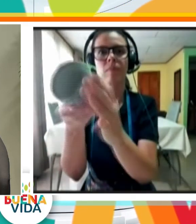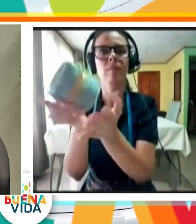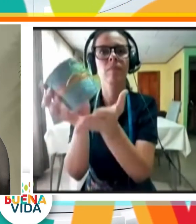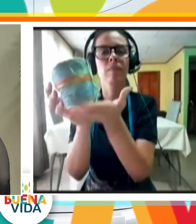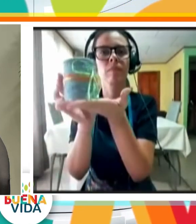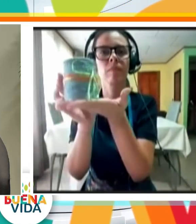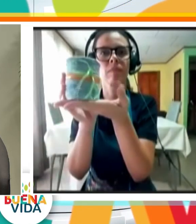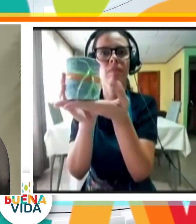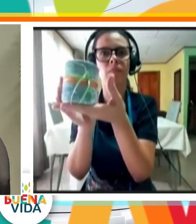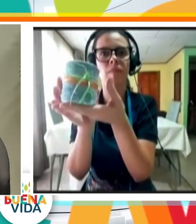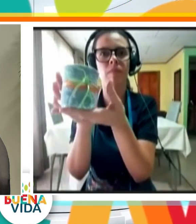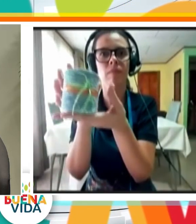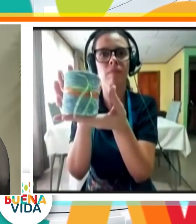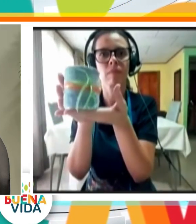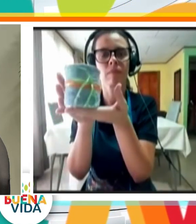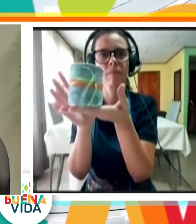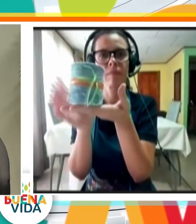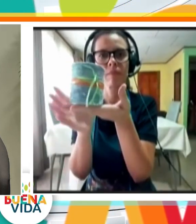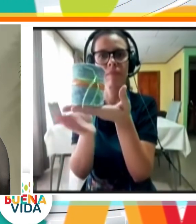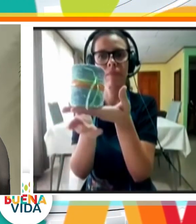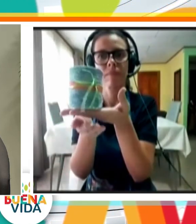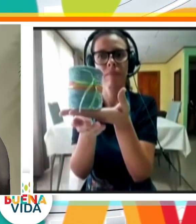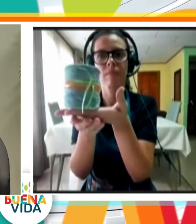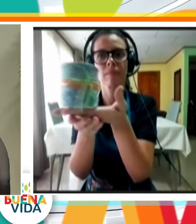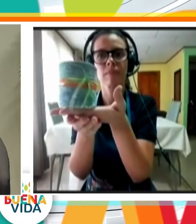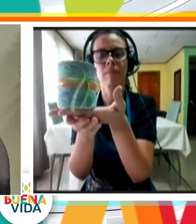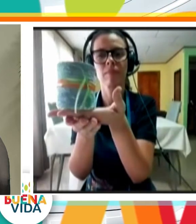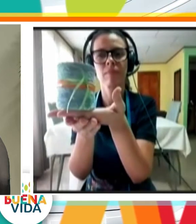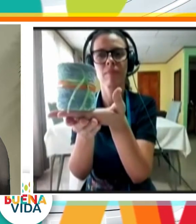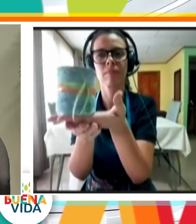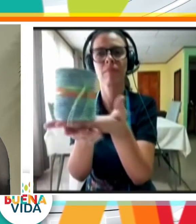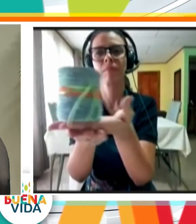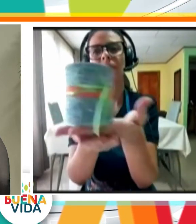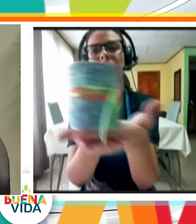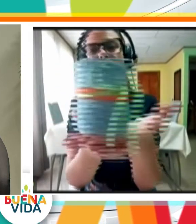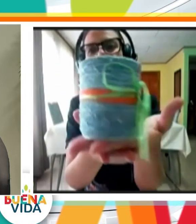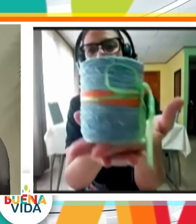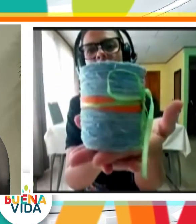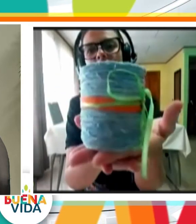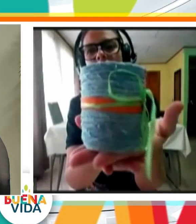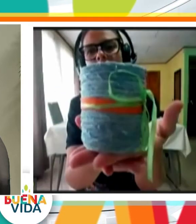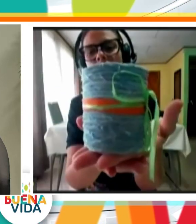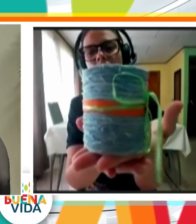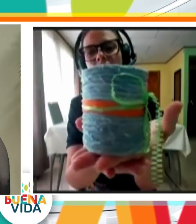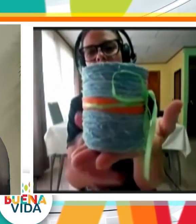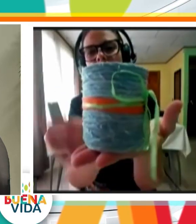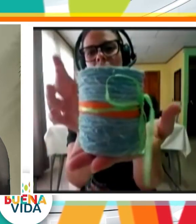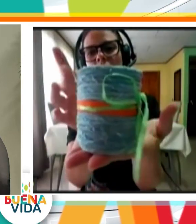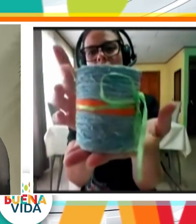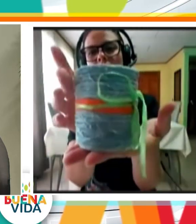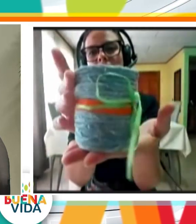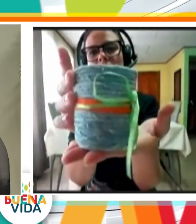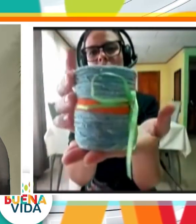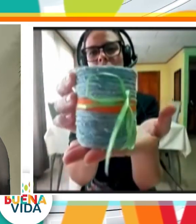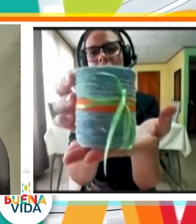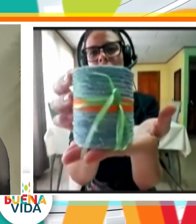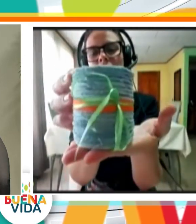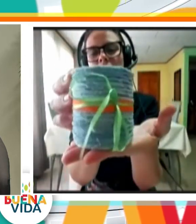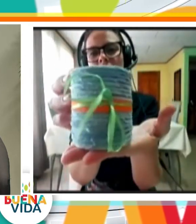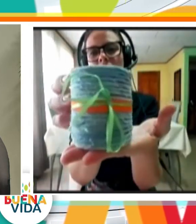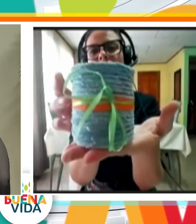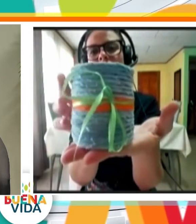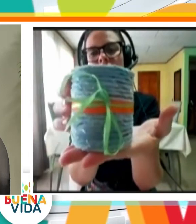el acabado final. Ahí está, ven ustedes, forradito, ahí fue con ahora cuidadito, aquí pasando línea,